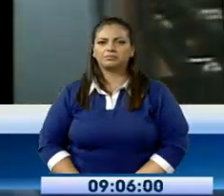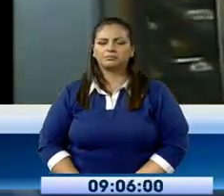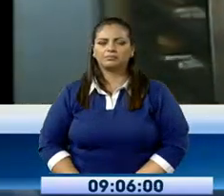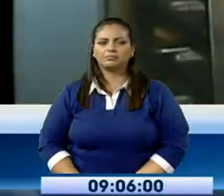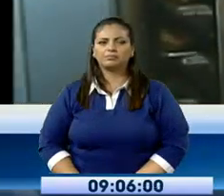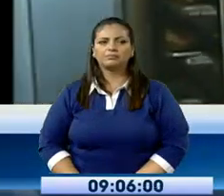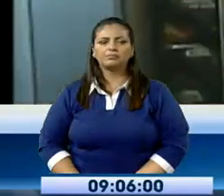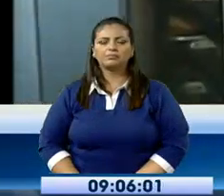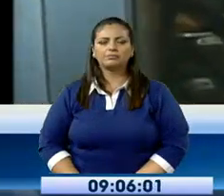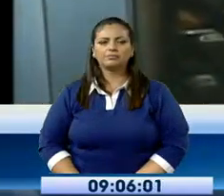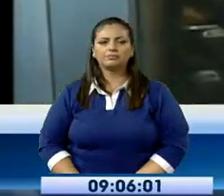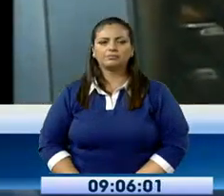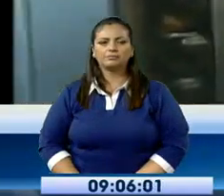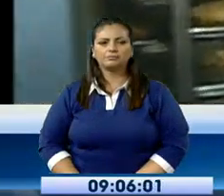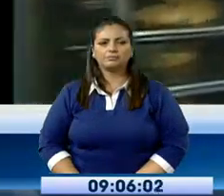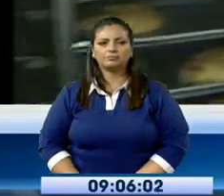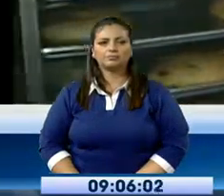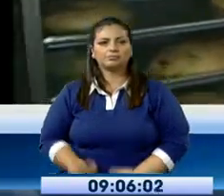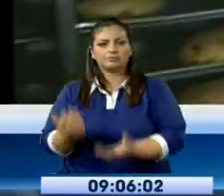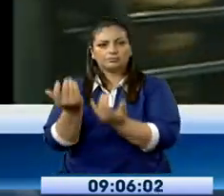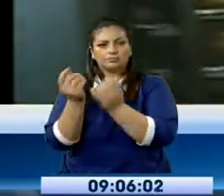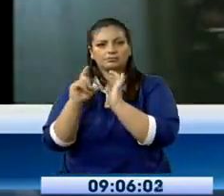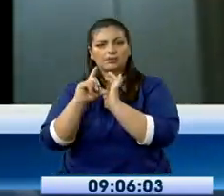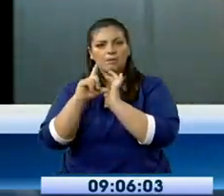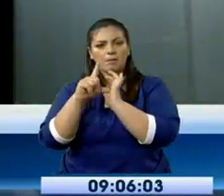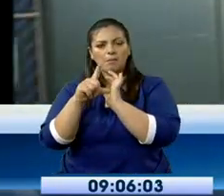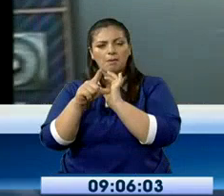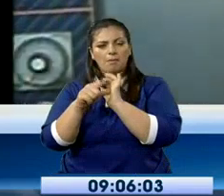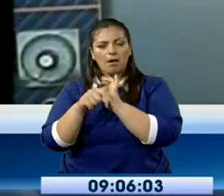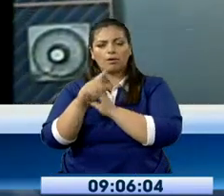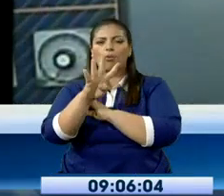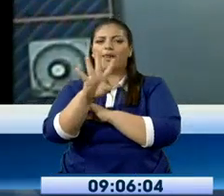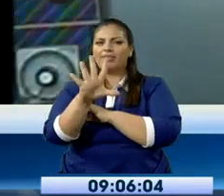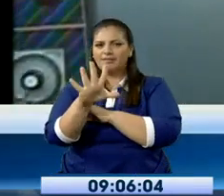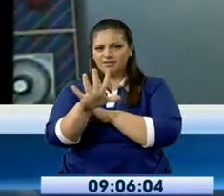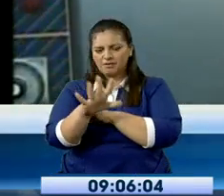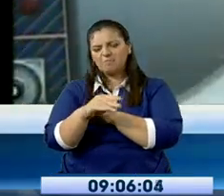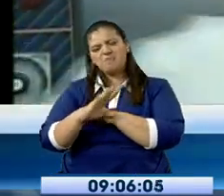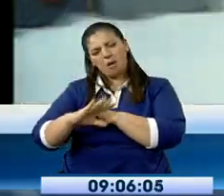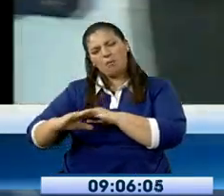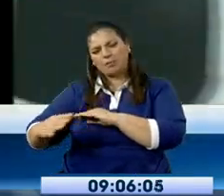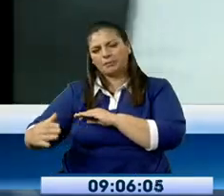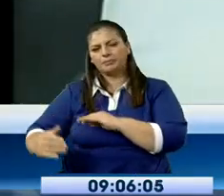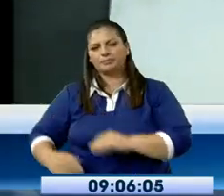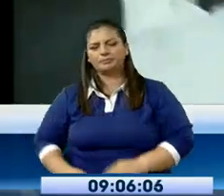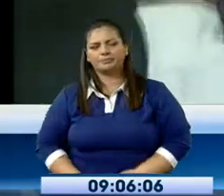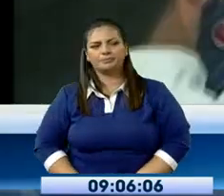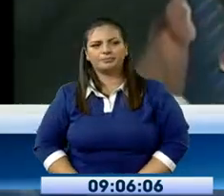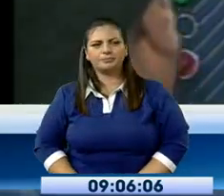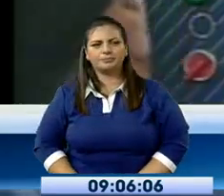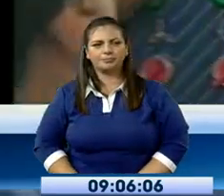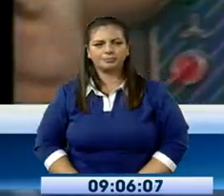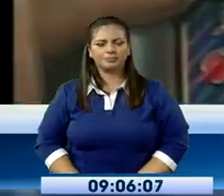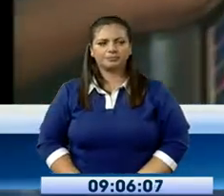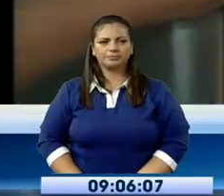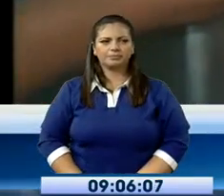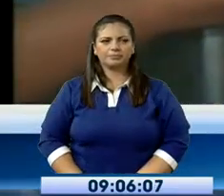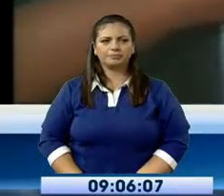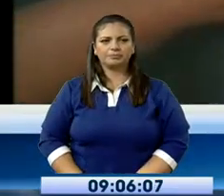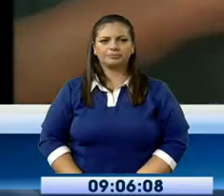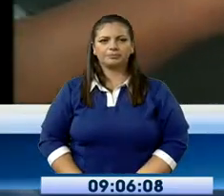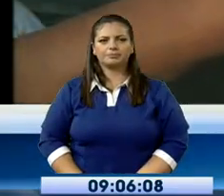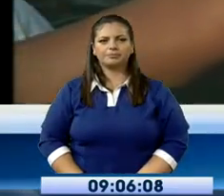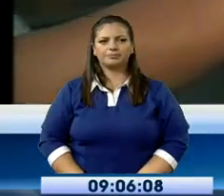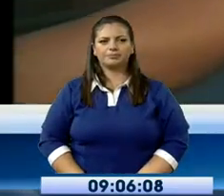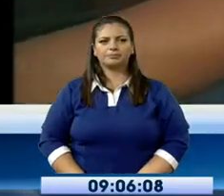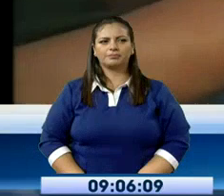Ahí lo vemos. Y ahí hasta 45 minutos más o menos para que esté. Y acá vemos ya el producto terminado. Ahí